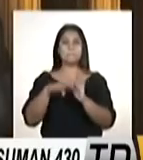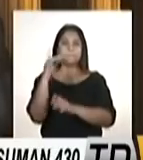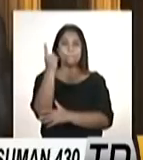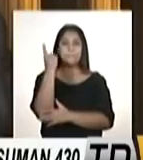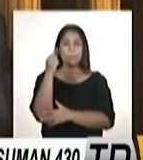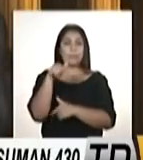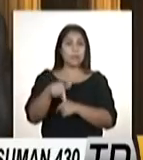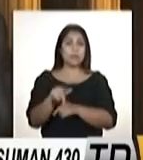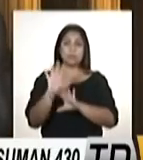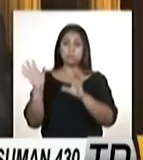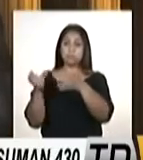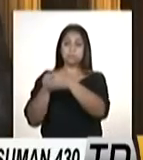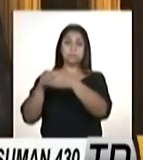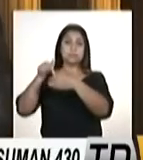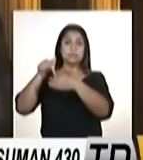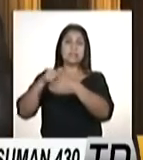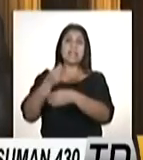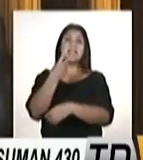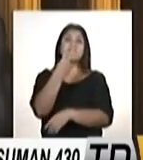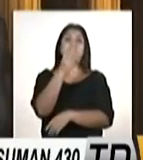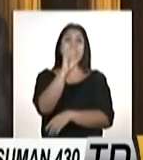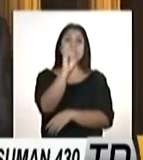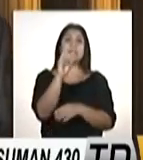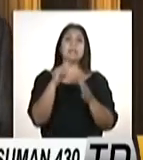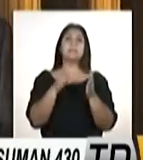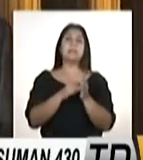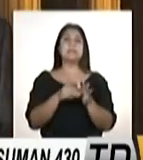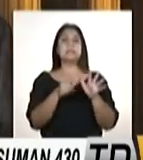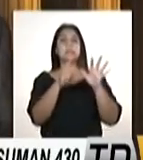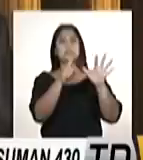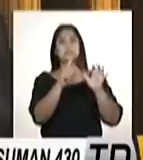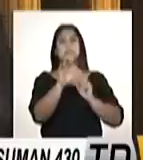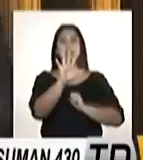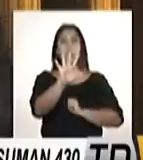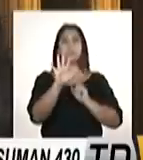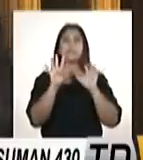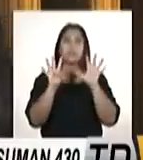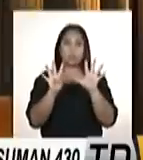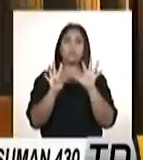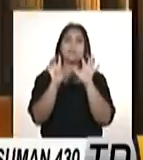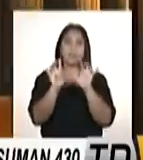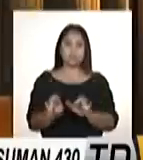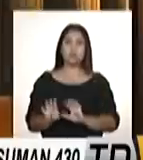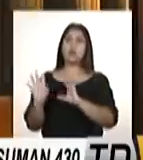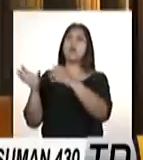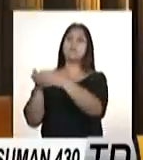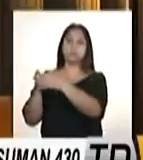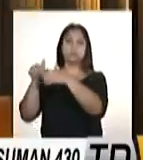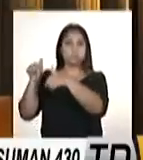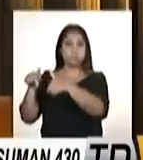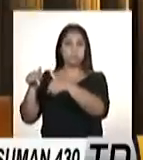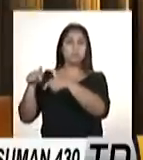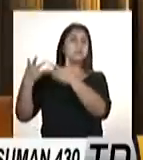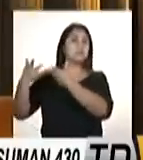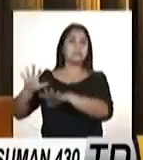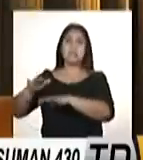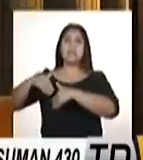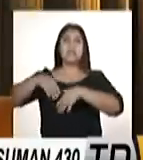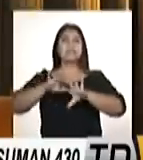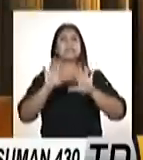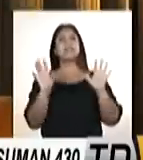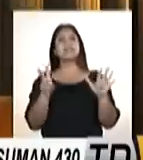Han pasado en cuarentena 20 mil 659 personas. De esas, 17 mil